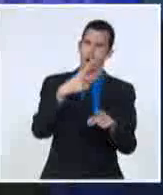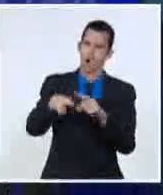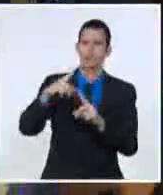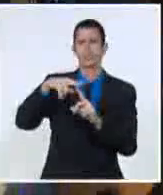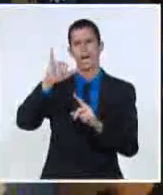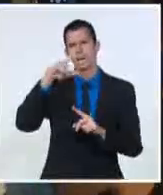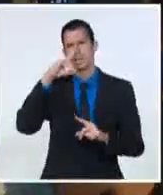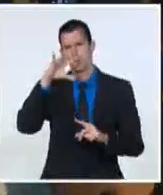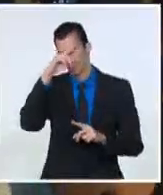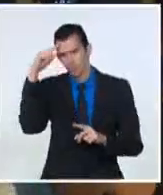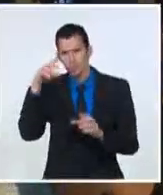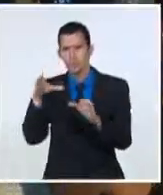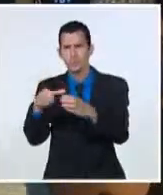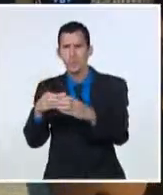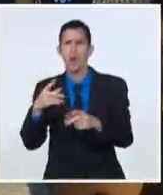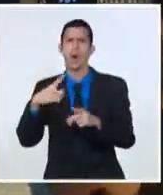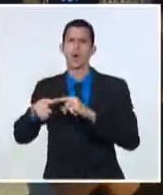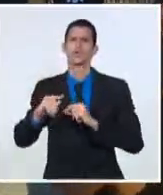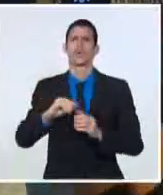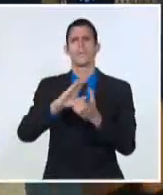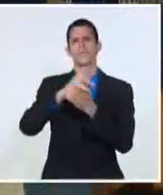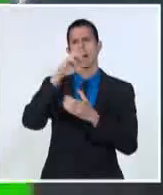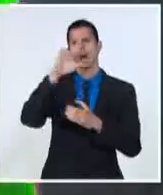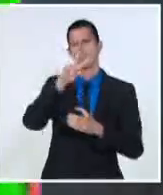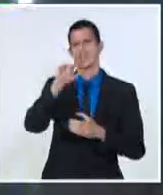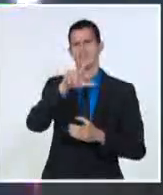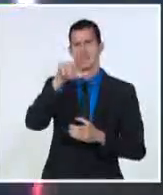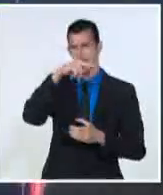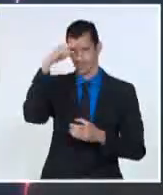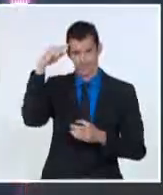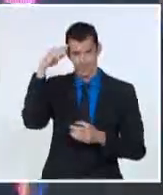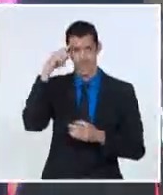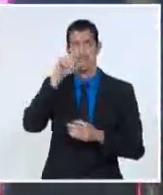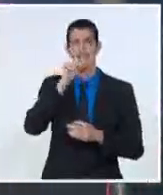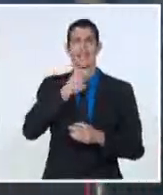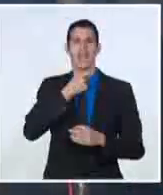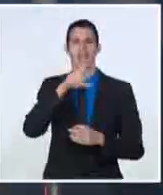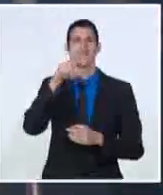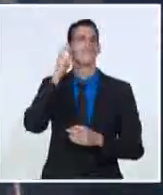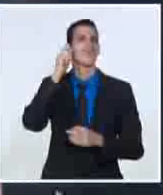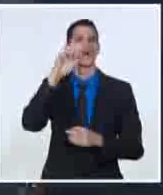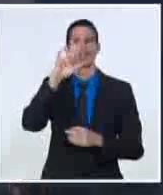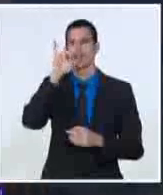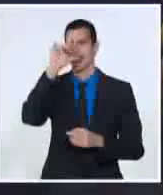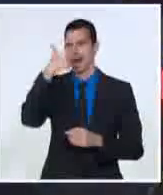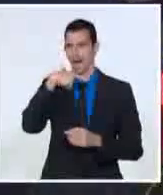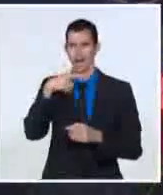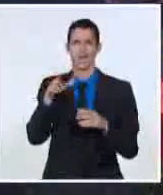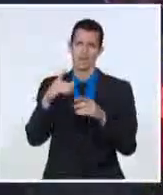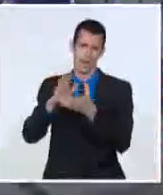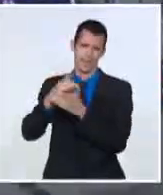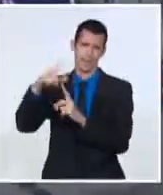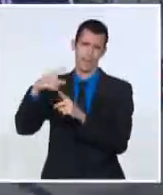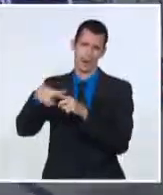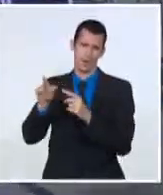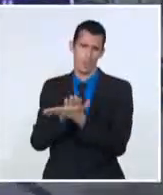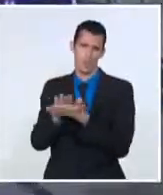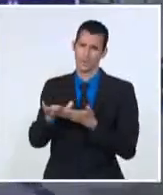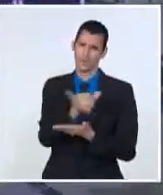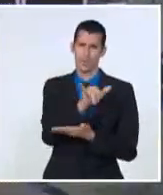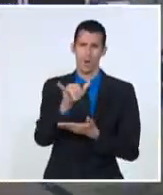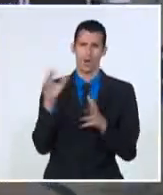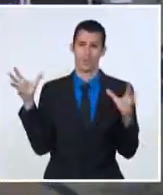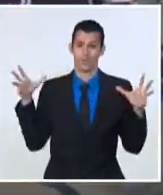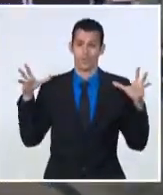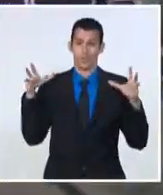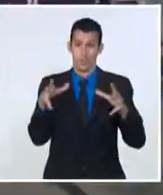Nayarit y la maravilla de Florida que cerró aquí su gira por los barrios nombrada 75 veranos nos hemos